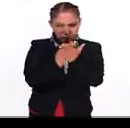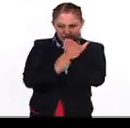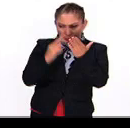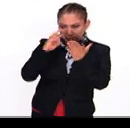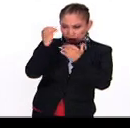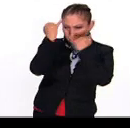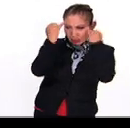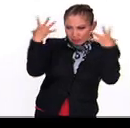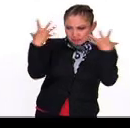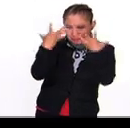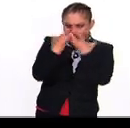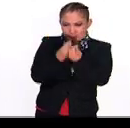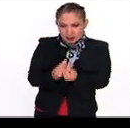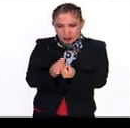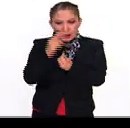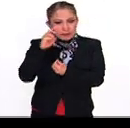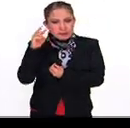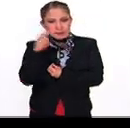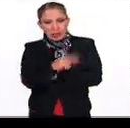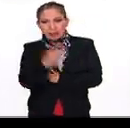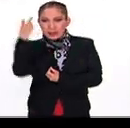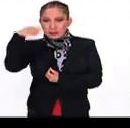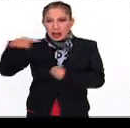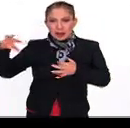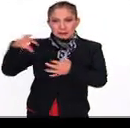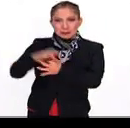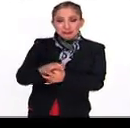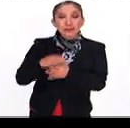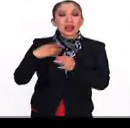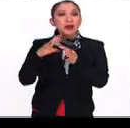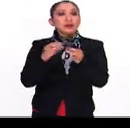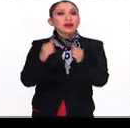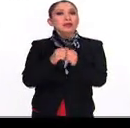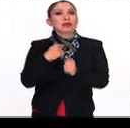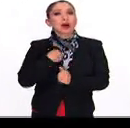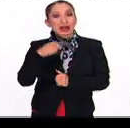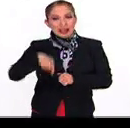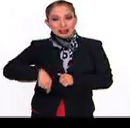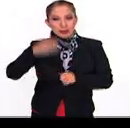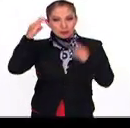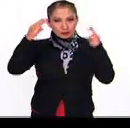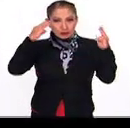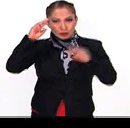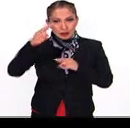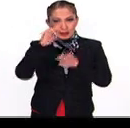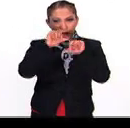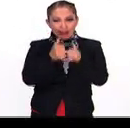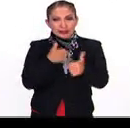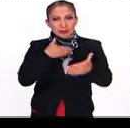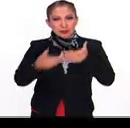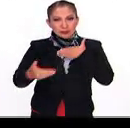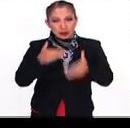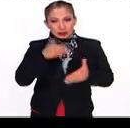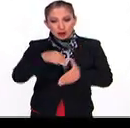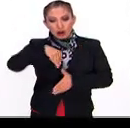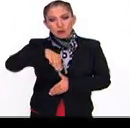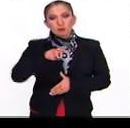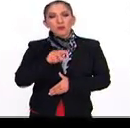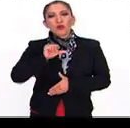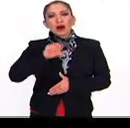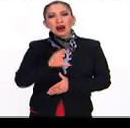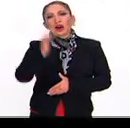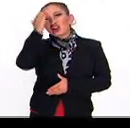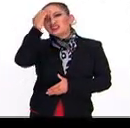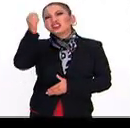y pensamiento, mirada y viaje. En Cuenta Conmigo, desde el Museo Universitario de Arte Contemporáneo,